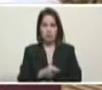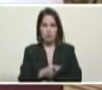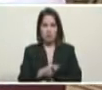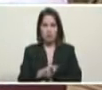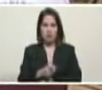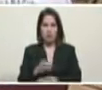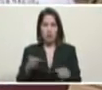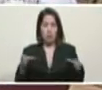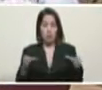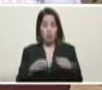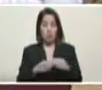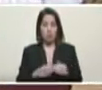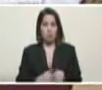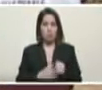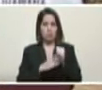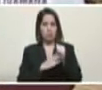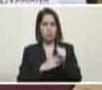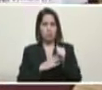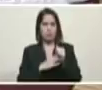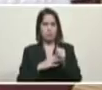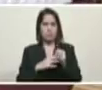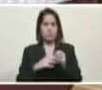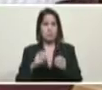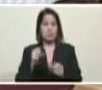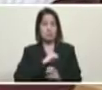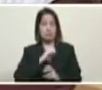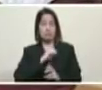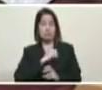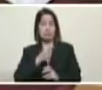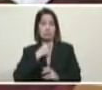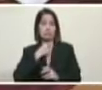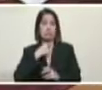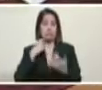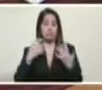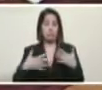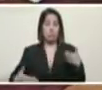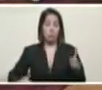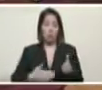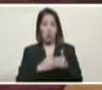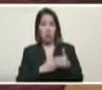de inmunidad, fuimos cobardemente atacados, mi comandante en jefe,